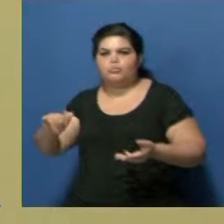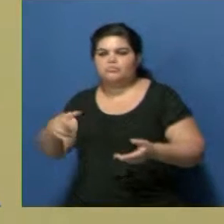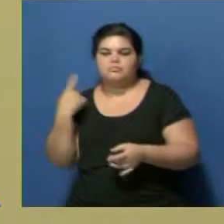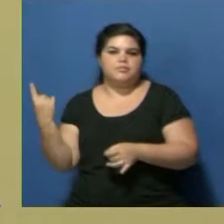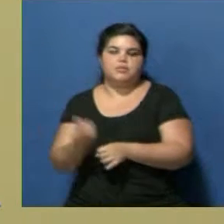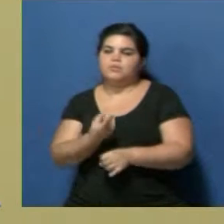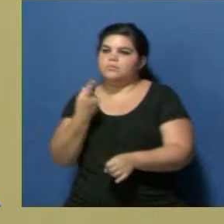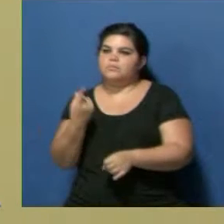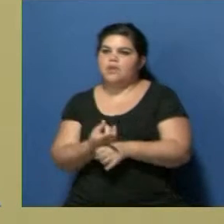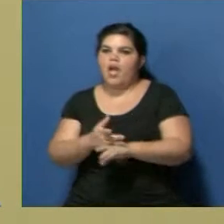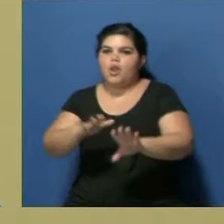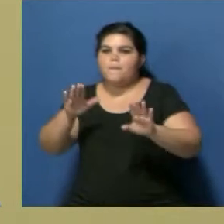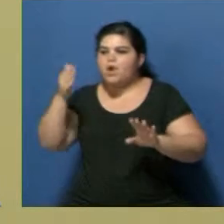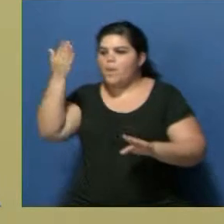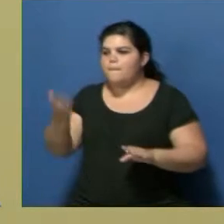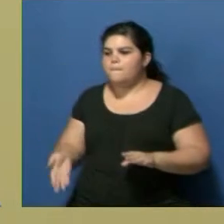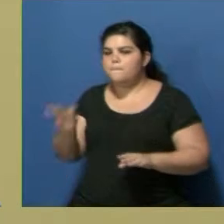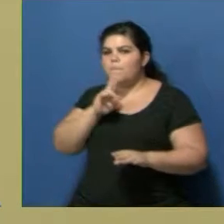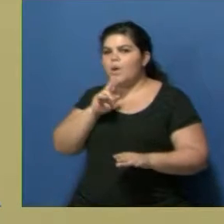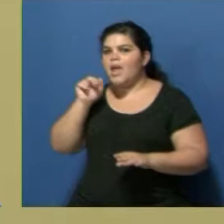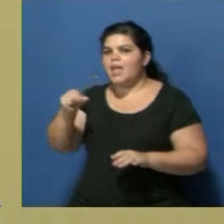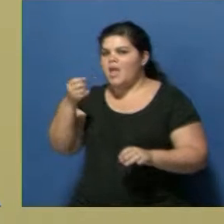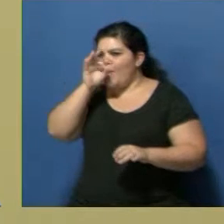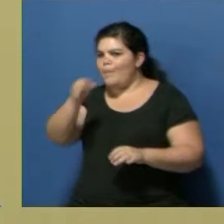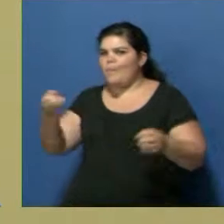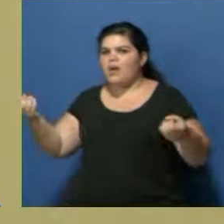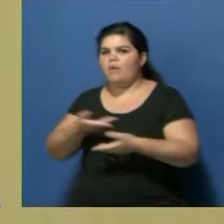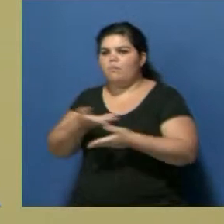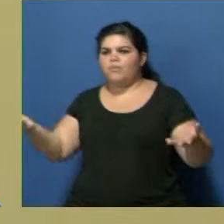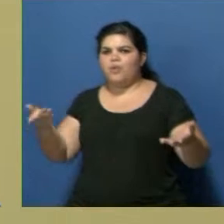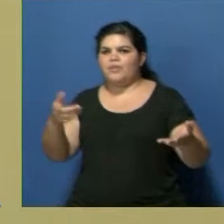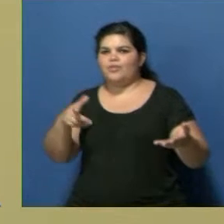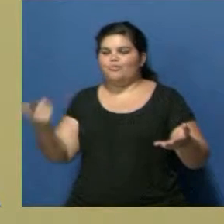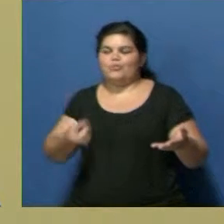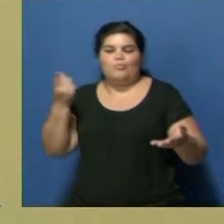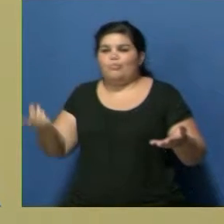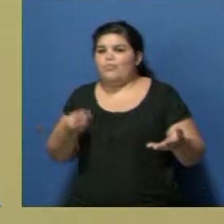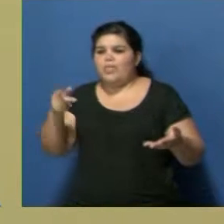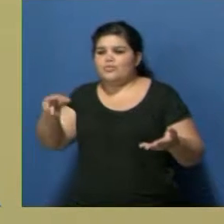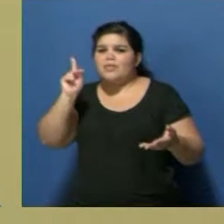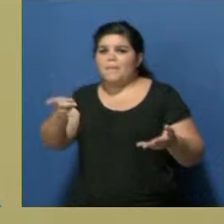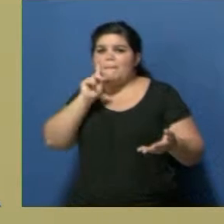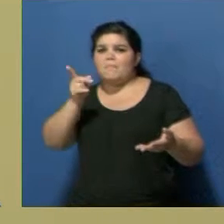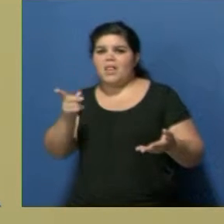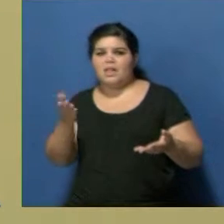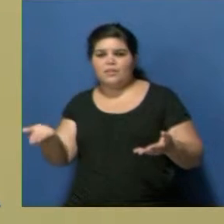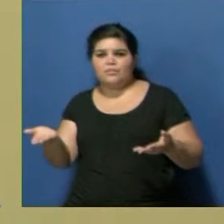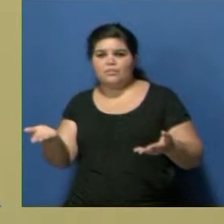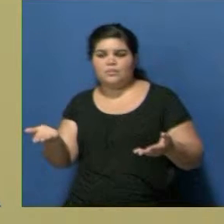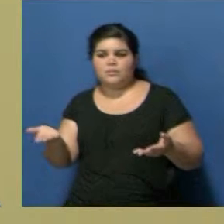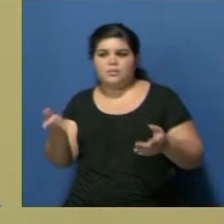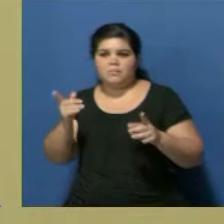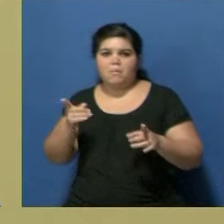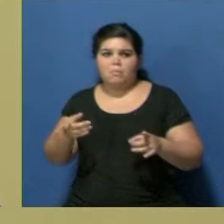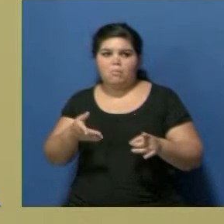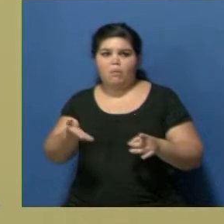y de esa chica nadie se entere nunca. Claro. Eso también es un riesgo inmenso. Me parece que también, como hablábamos con él antes de